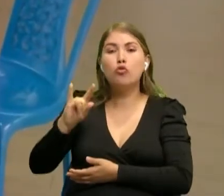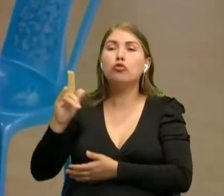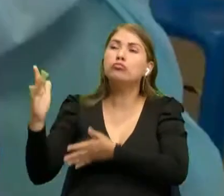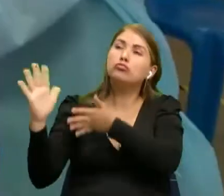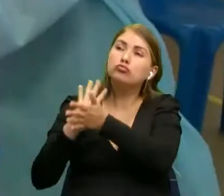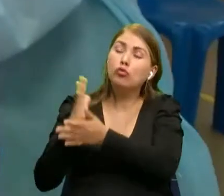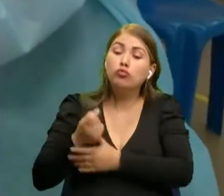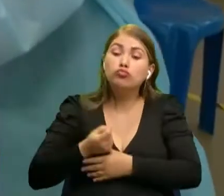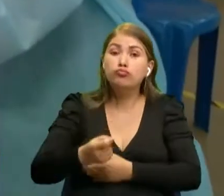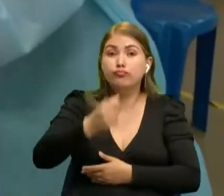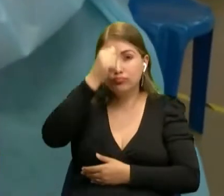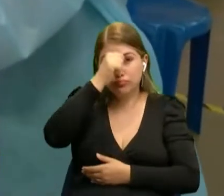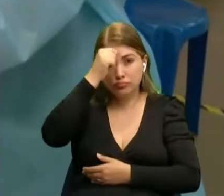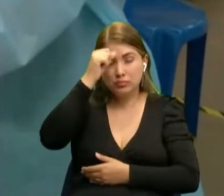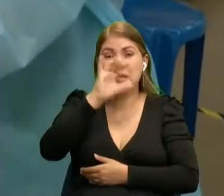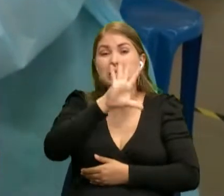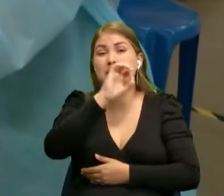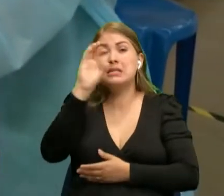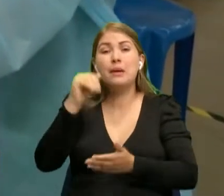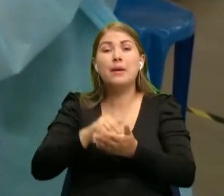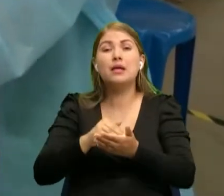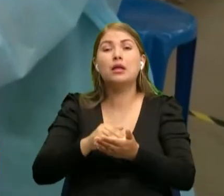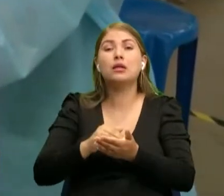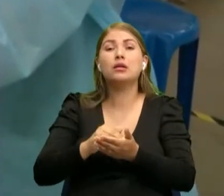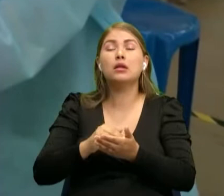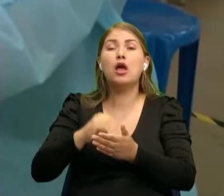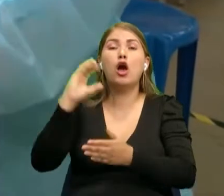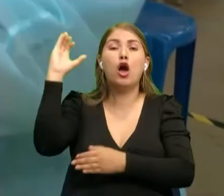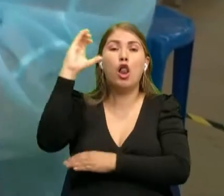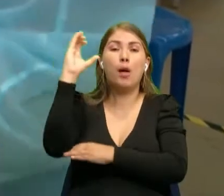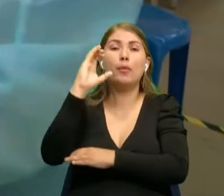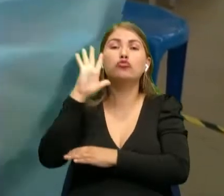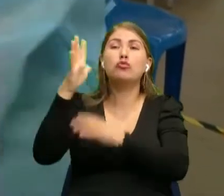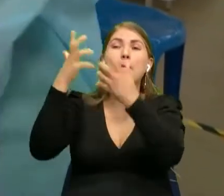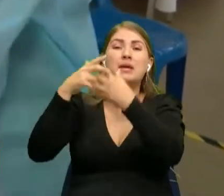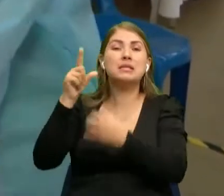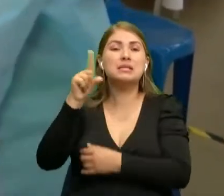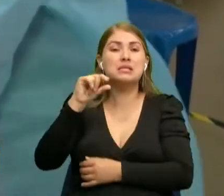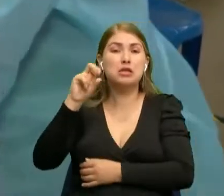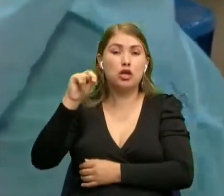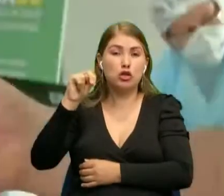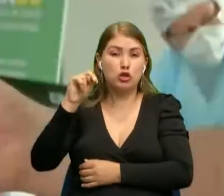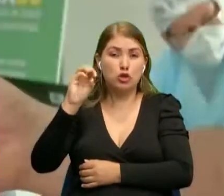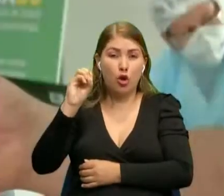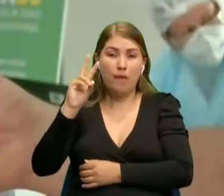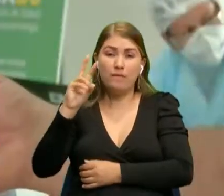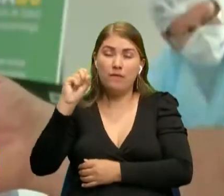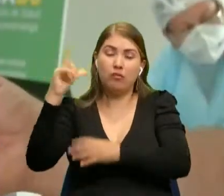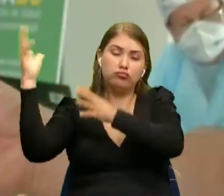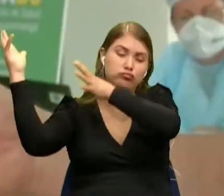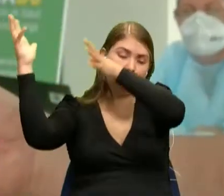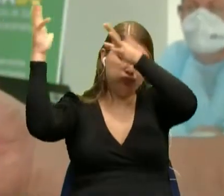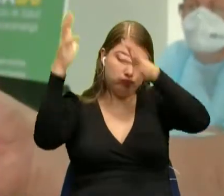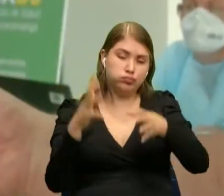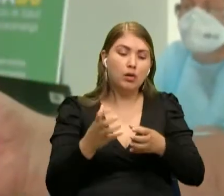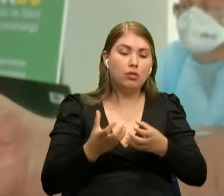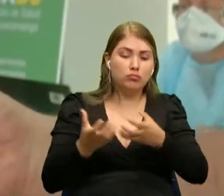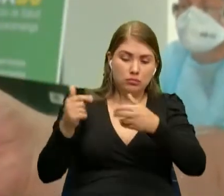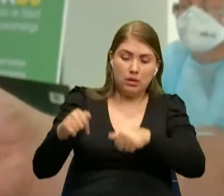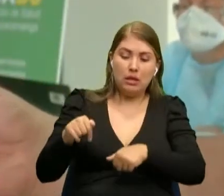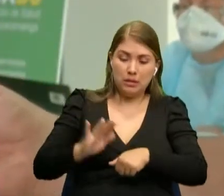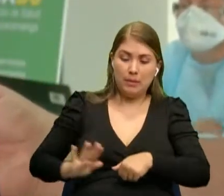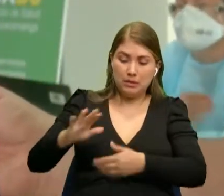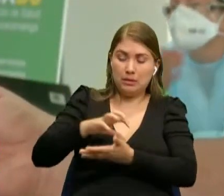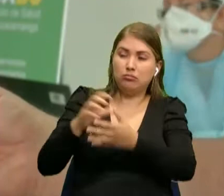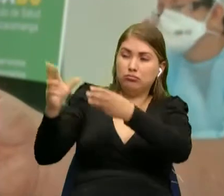este domingo están llegando 500.000 dosis al país de Sinovac y de esas van a haber una proporción que van a ser entregadas al